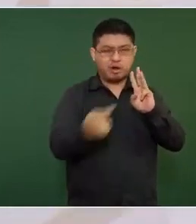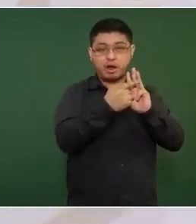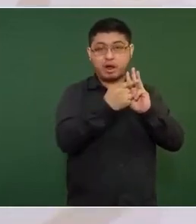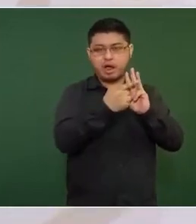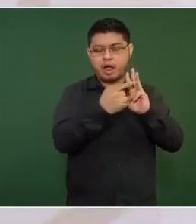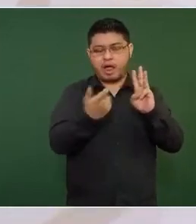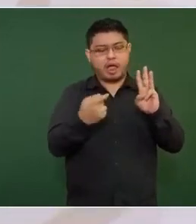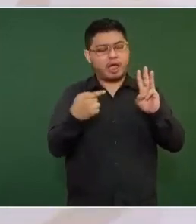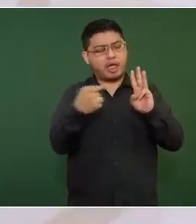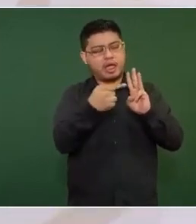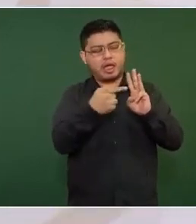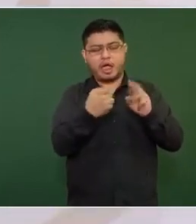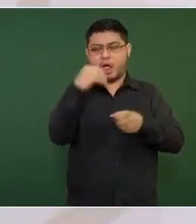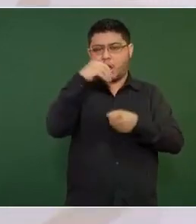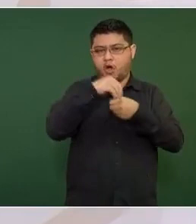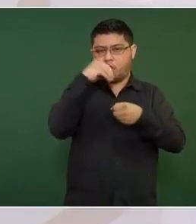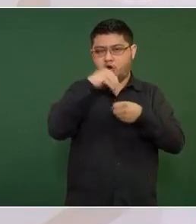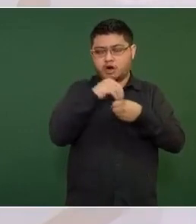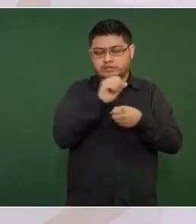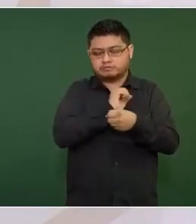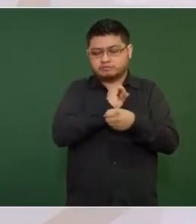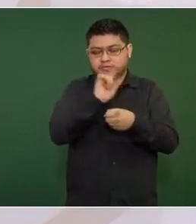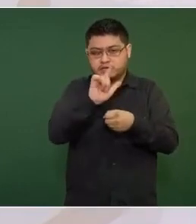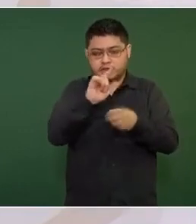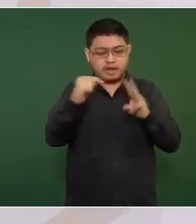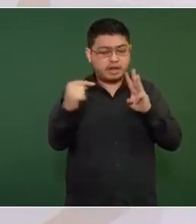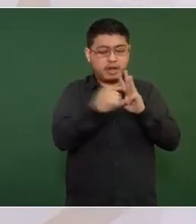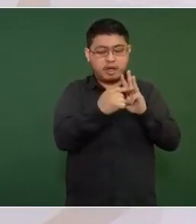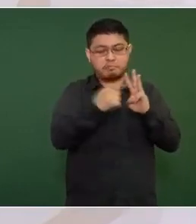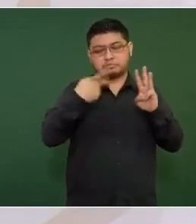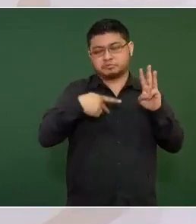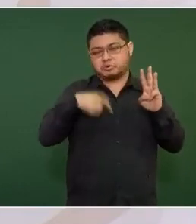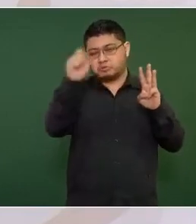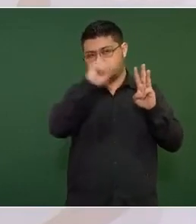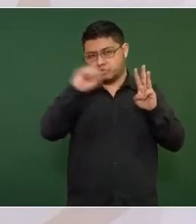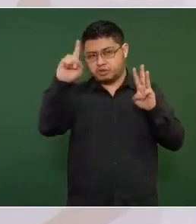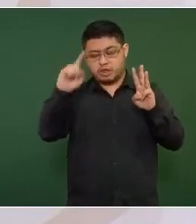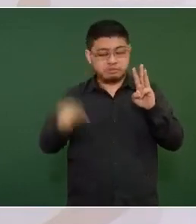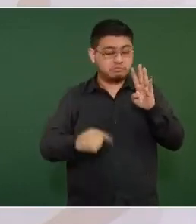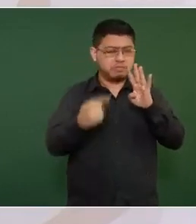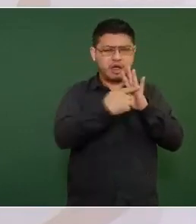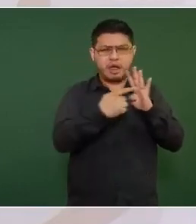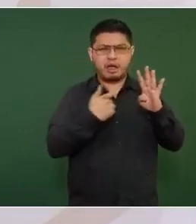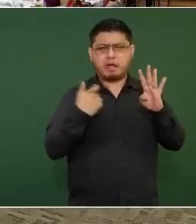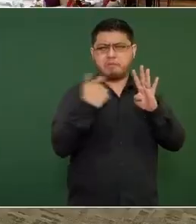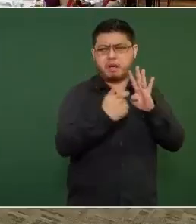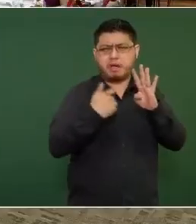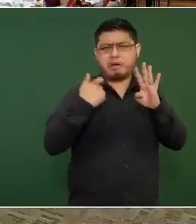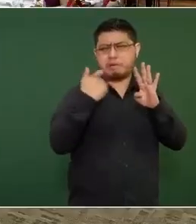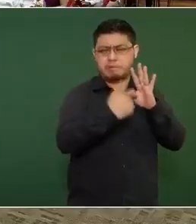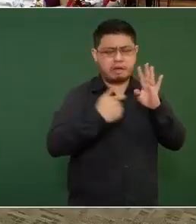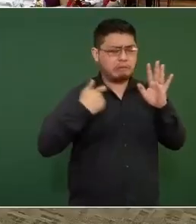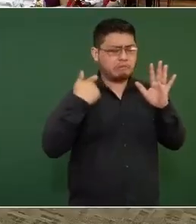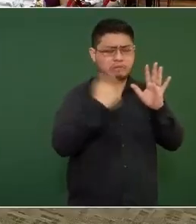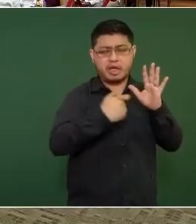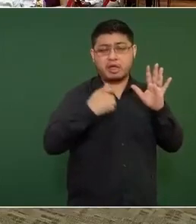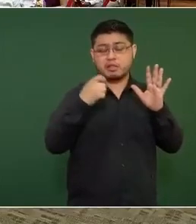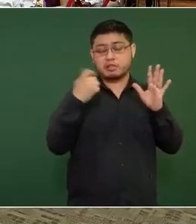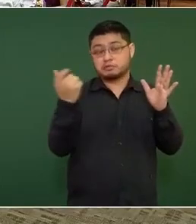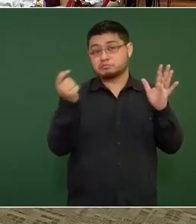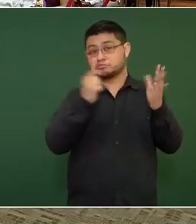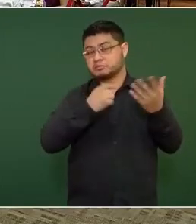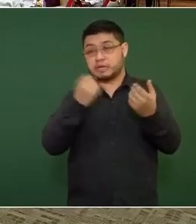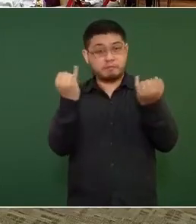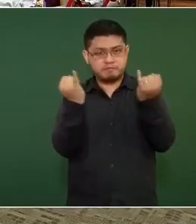ahorro especial para funcionarios, ni viáticos, ni turismo político